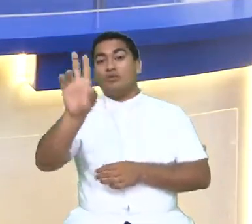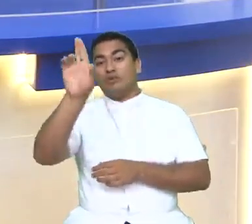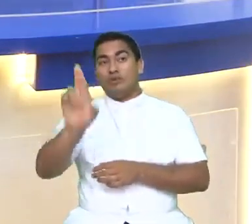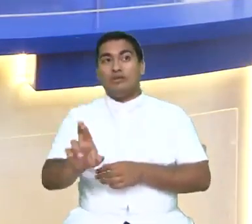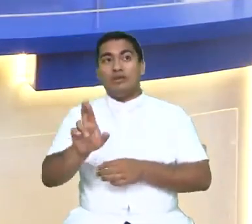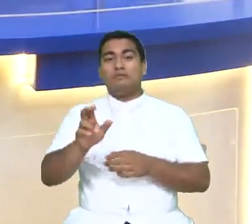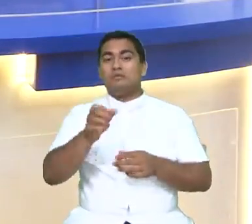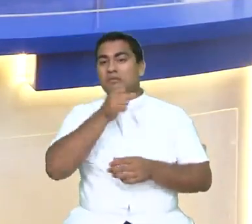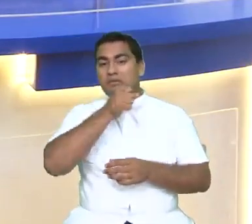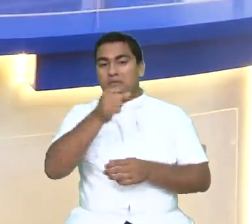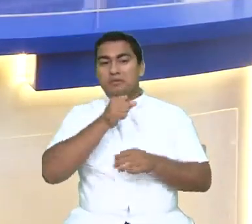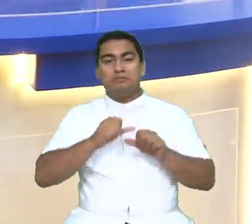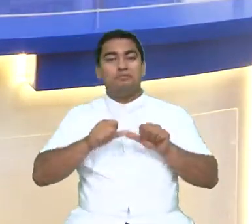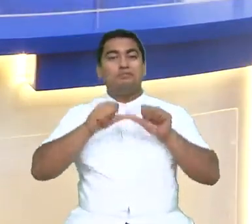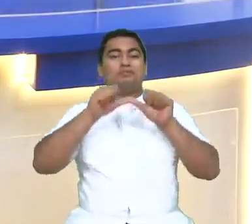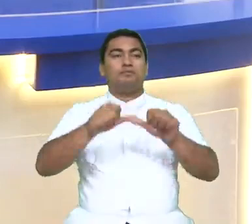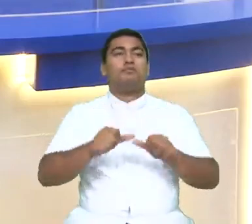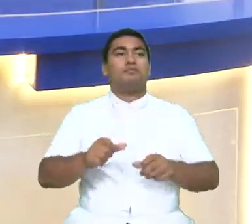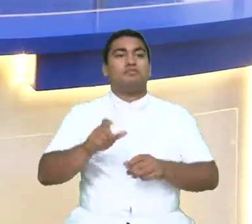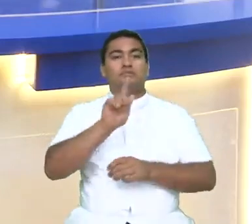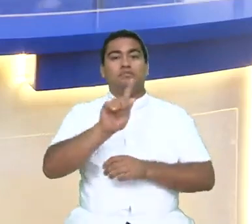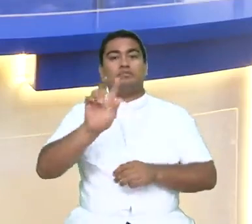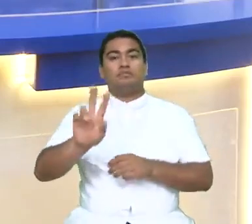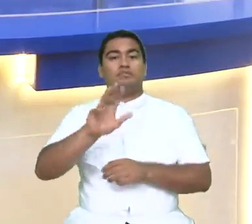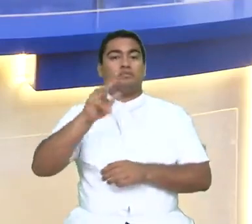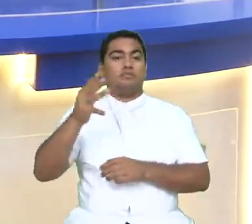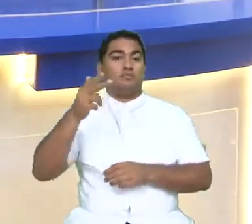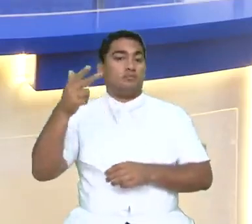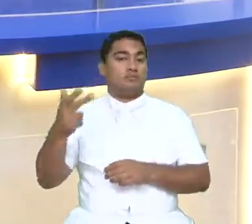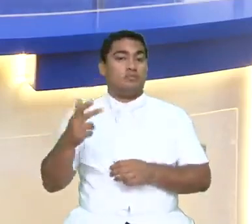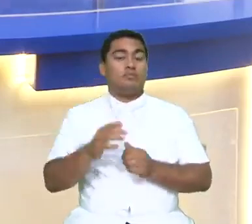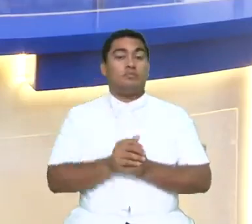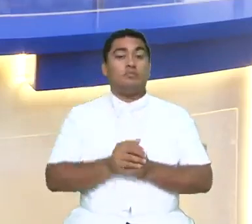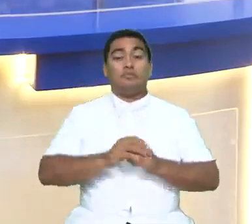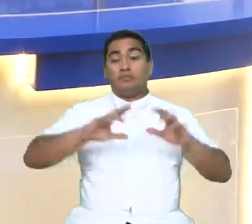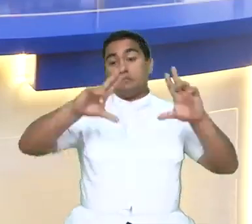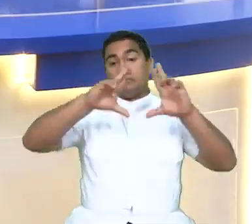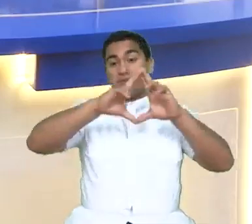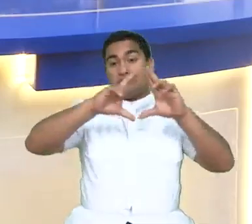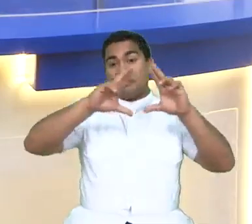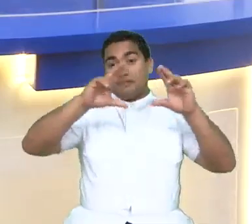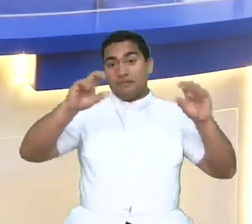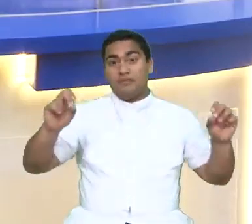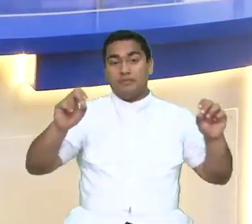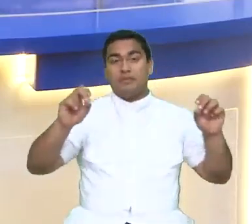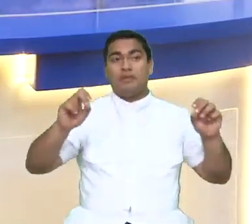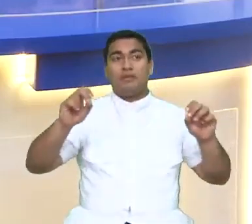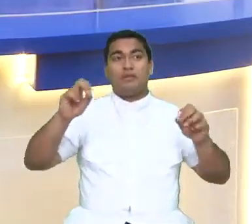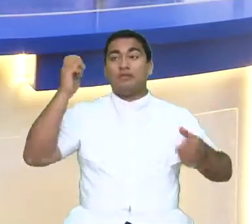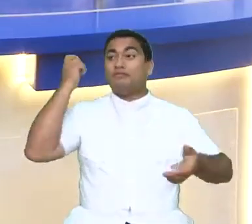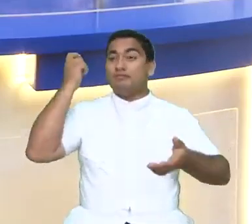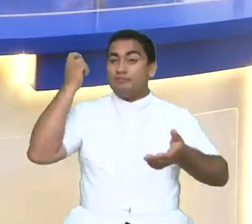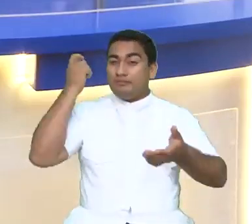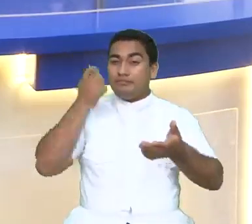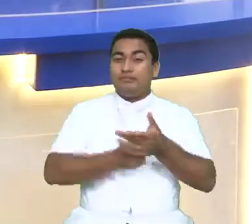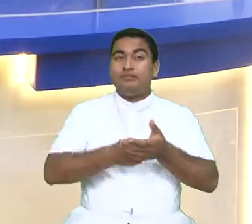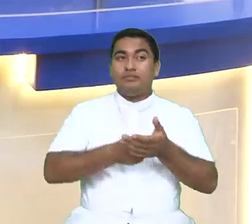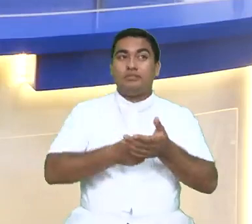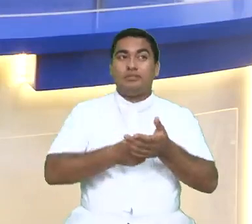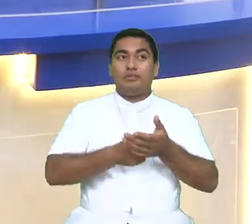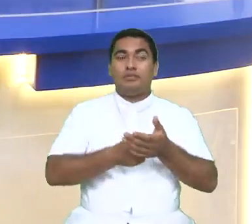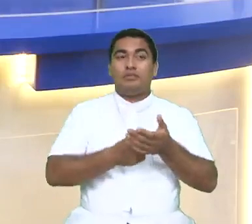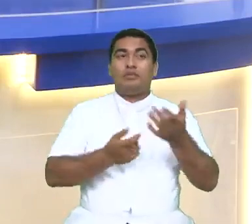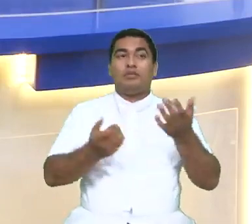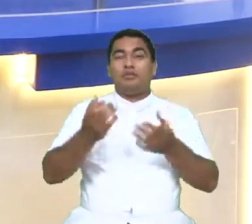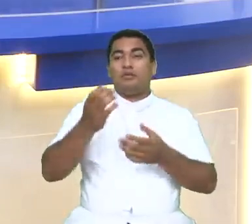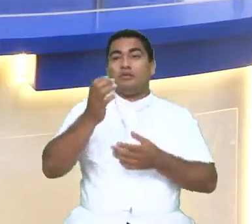Continuamos con las noticias aquí en Canal 98, tu canal parlamentario. Nicaragua elimina el cobro de impuesto aduanero al transporte